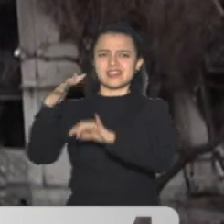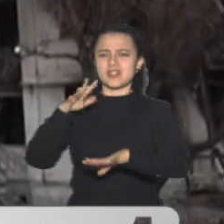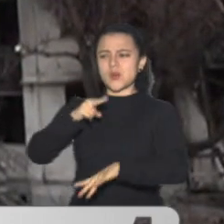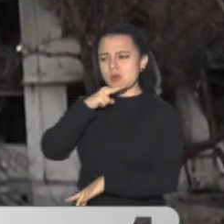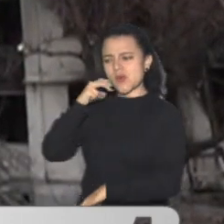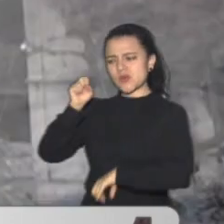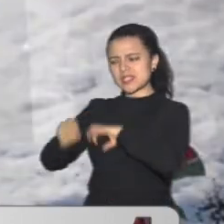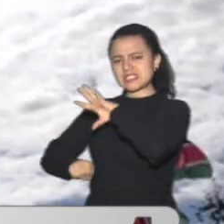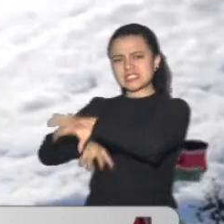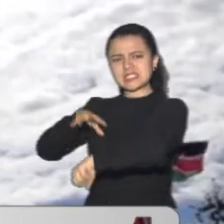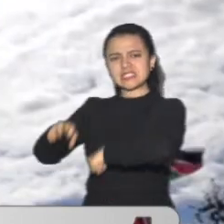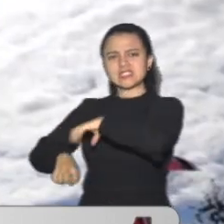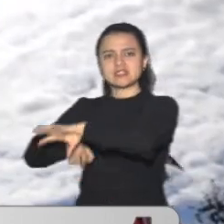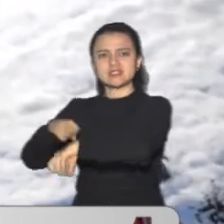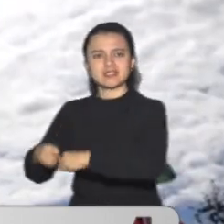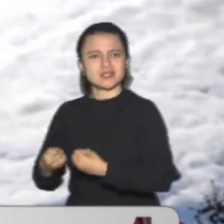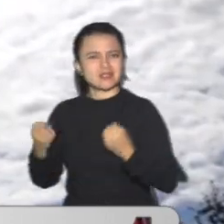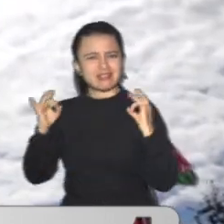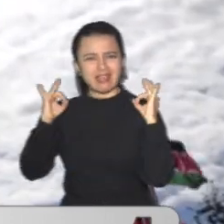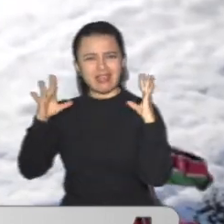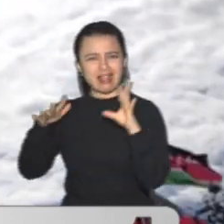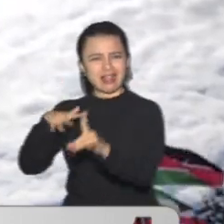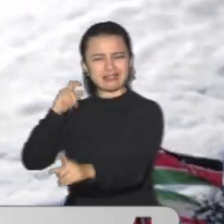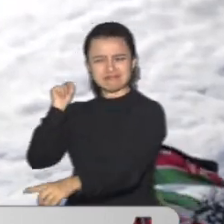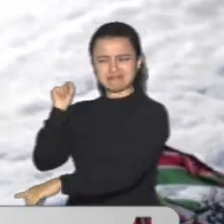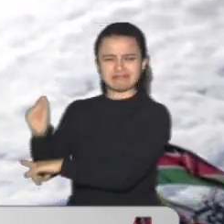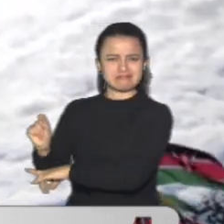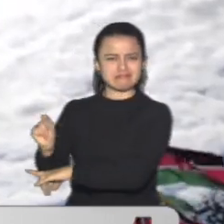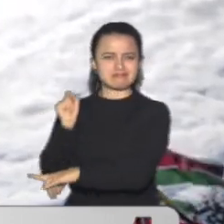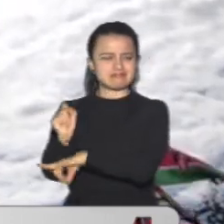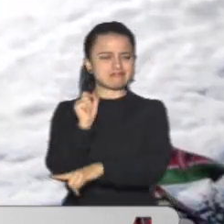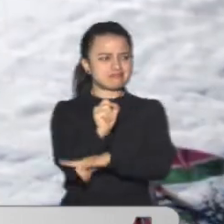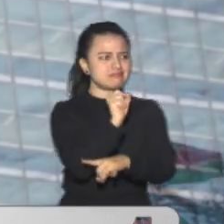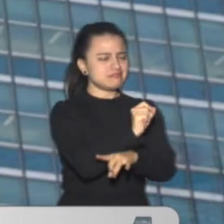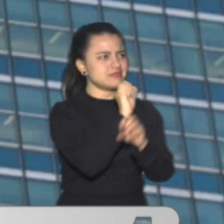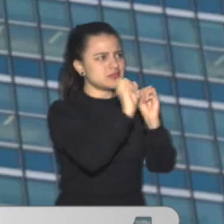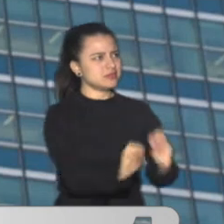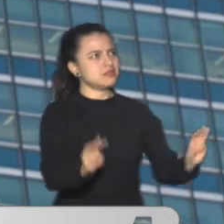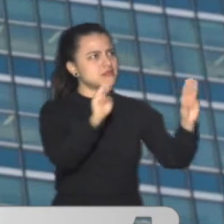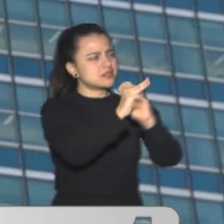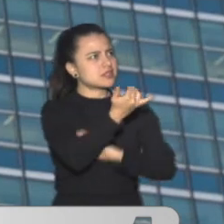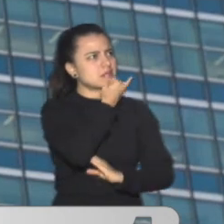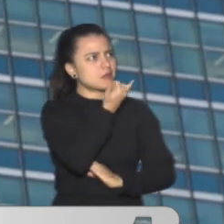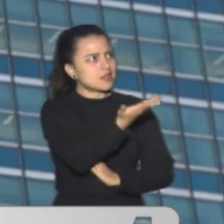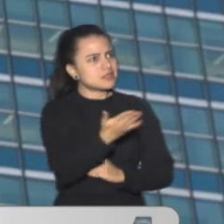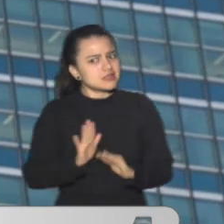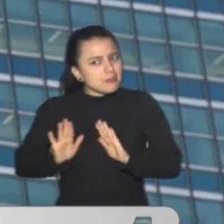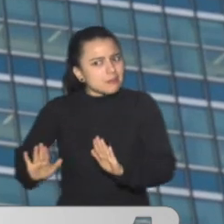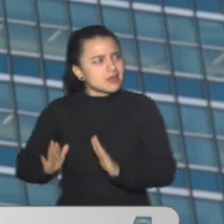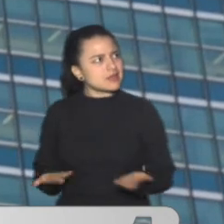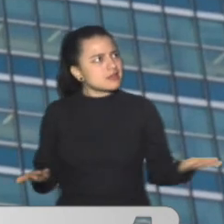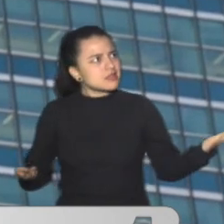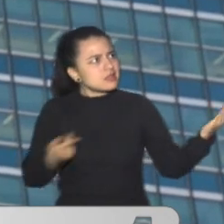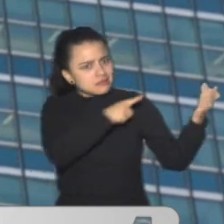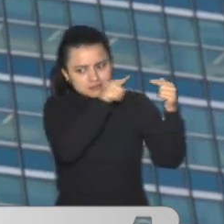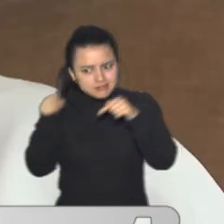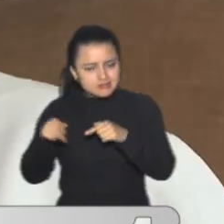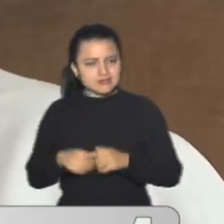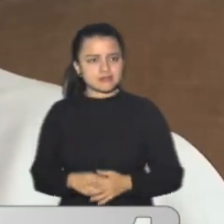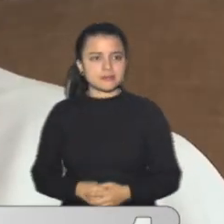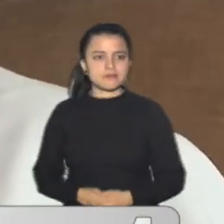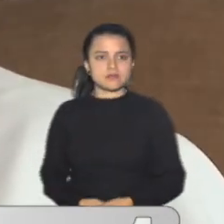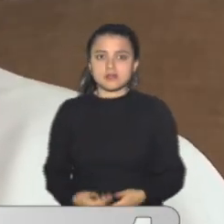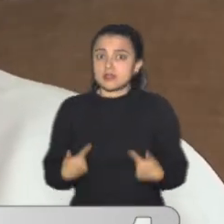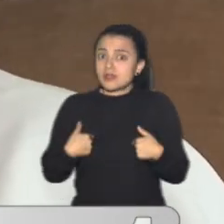y criticó fuertemente a las naciones unidas- manifestando que no tiene el poder para frenar una guerra que yo no